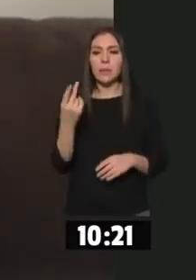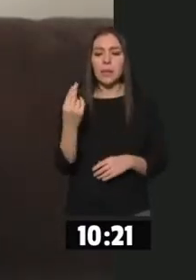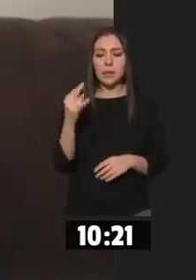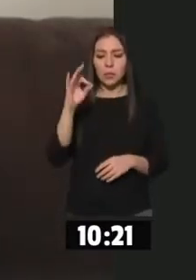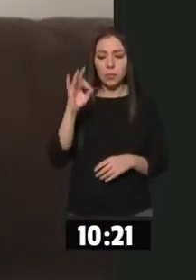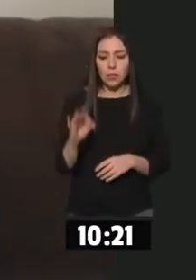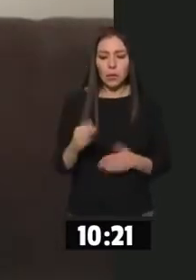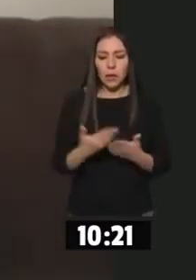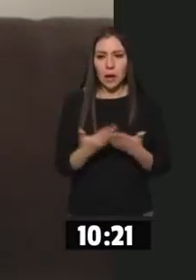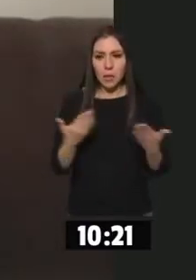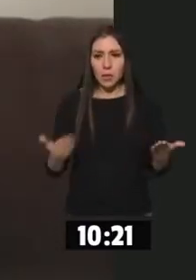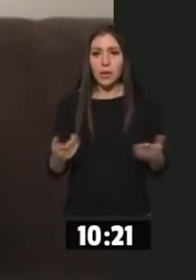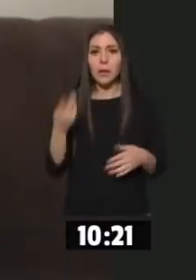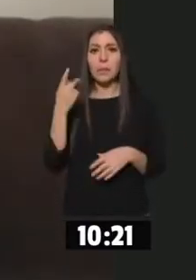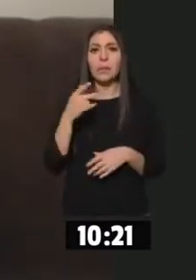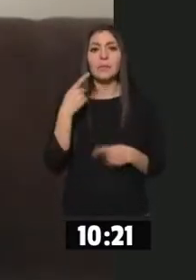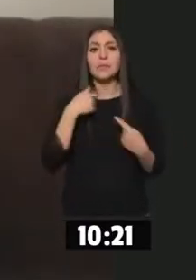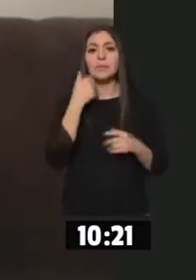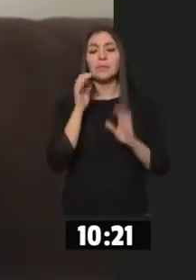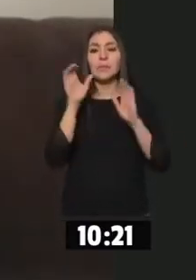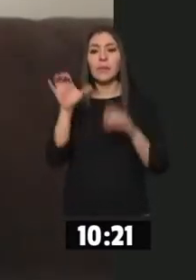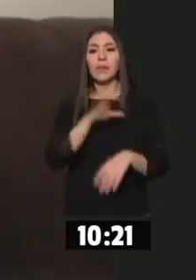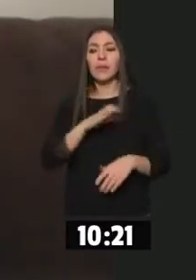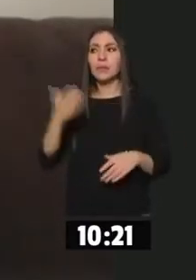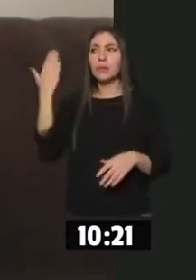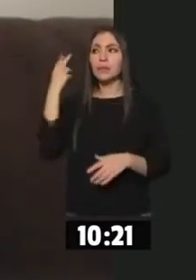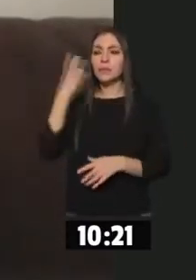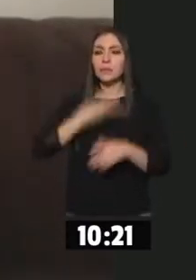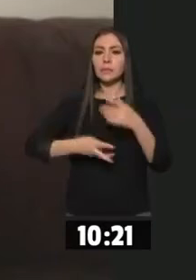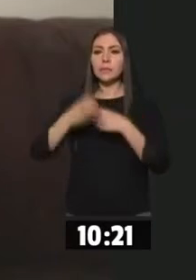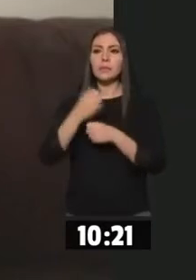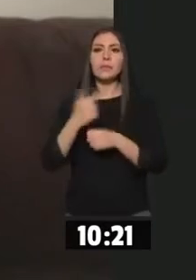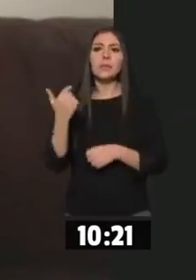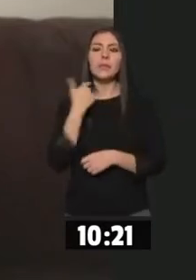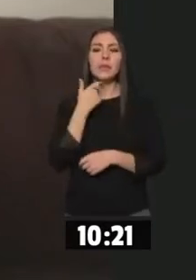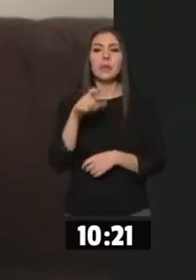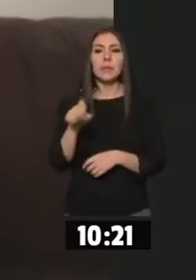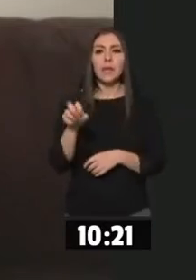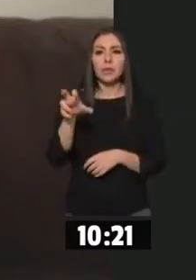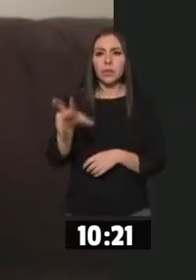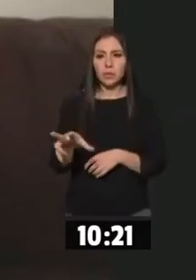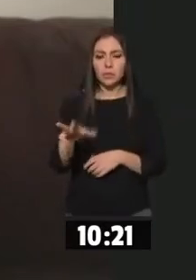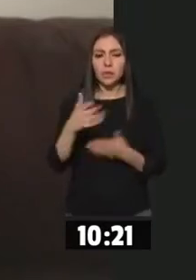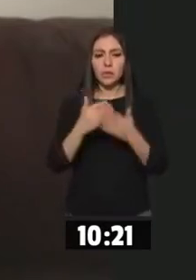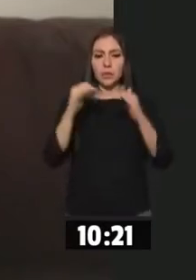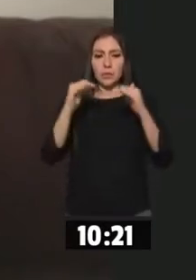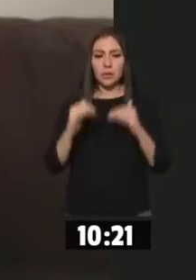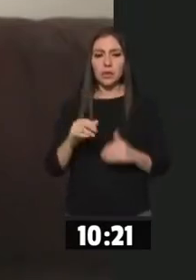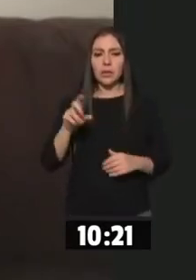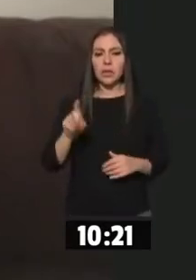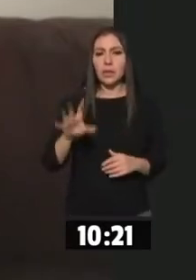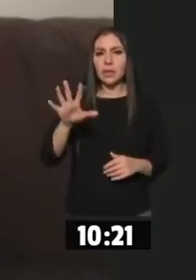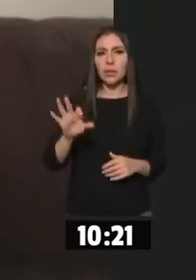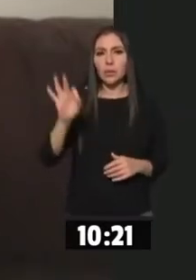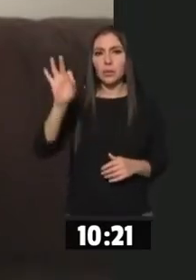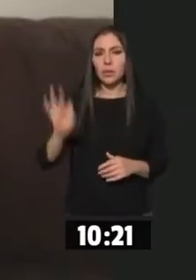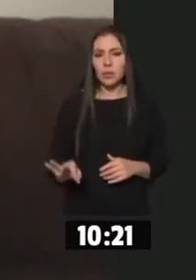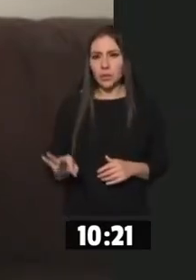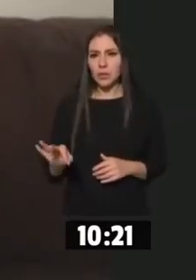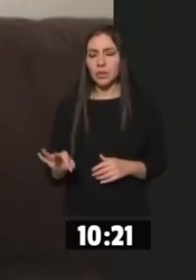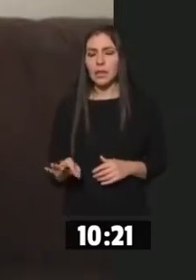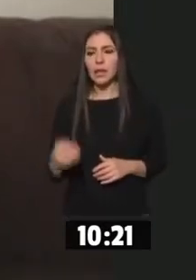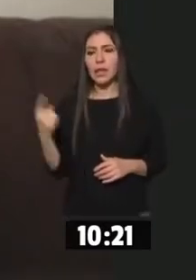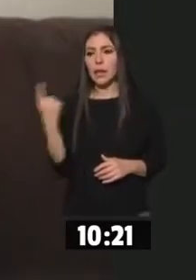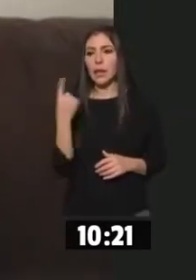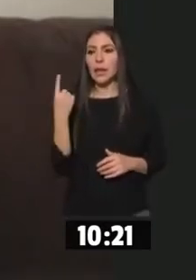En lo que se refiere al número de aspirantes, hace 3 años ya habían asesinado a 28. Ahí tenemos un descenso del 35% con respecto